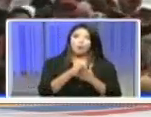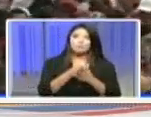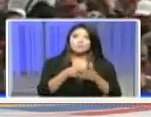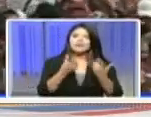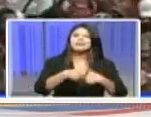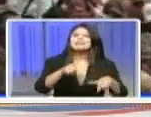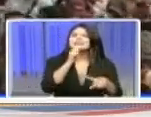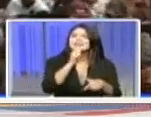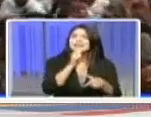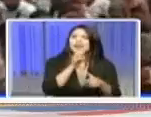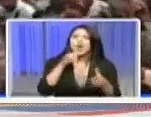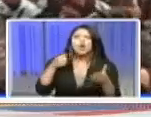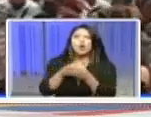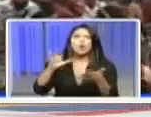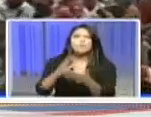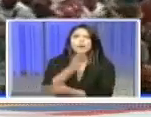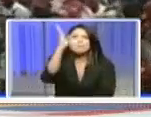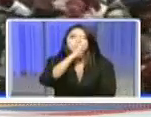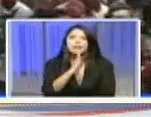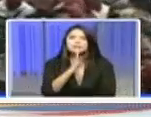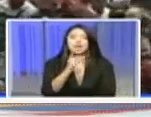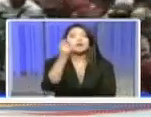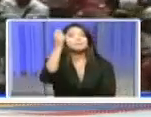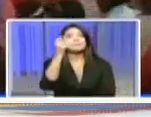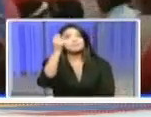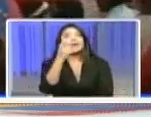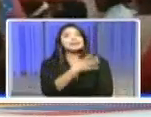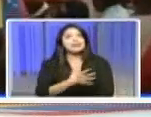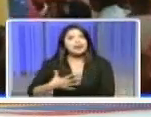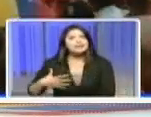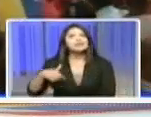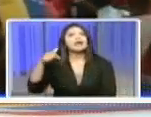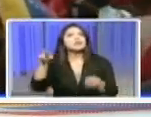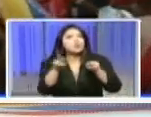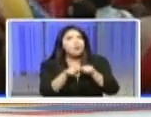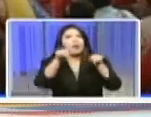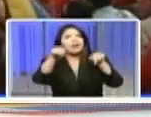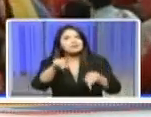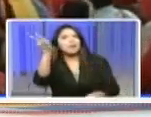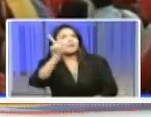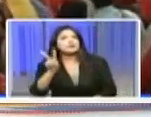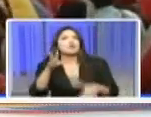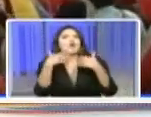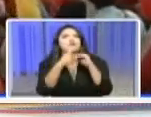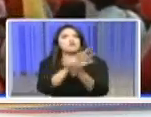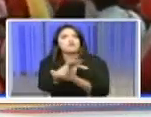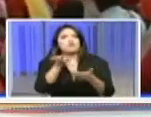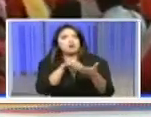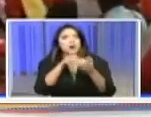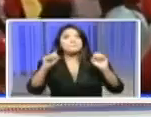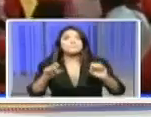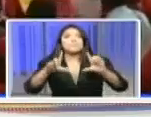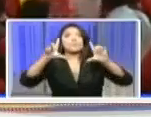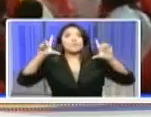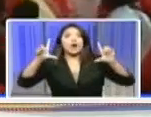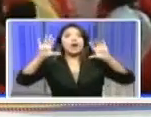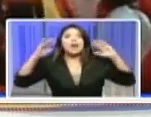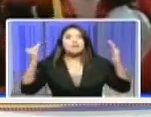parlamentario, y querían llenar a Venezuela de violencia para mostrarnos en la pantalla del